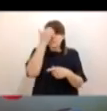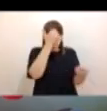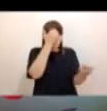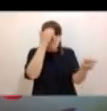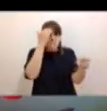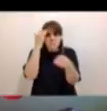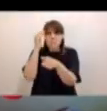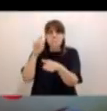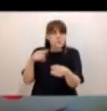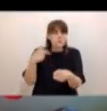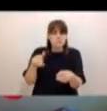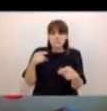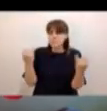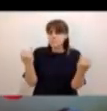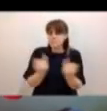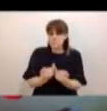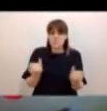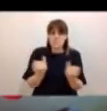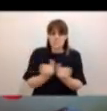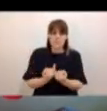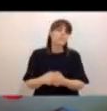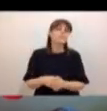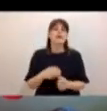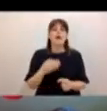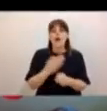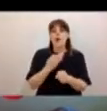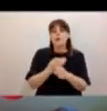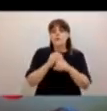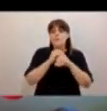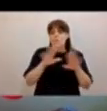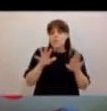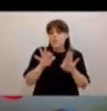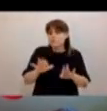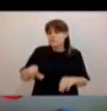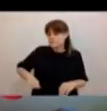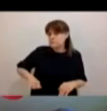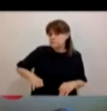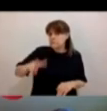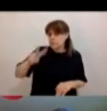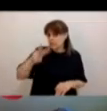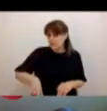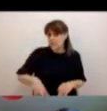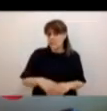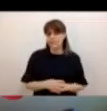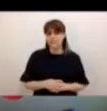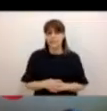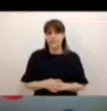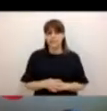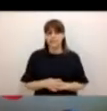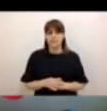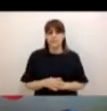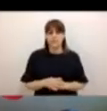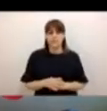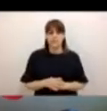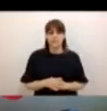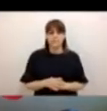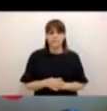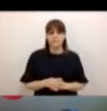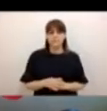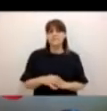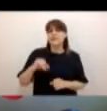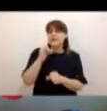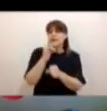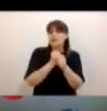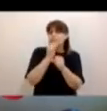les voy a compartir algunos datos que han sido para mí muy interesantes que está en curso que es una investigación